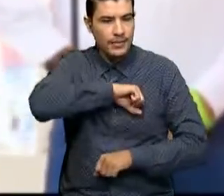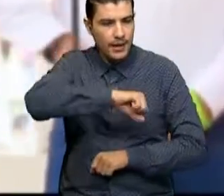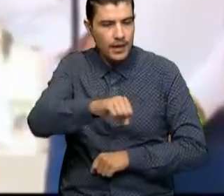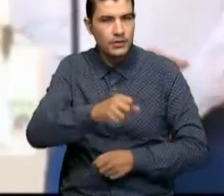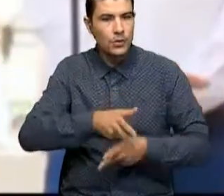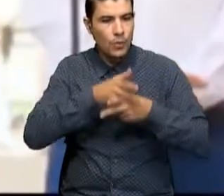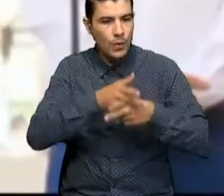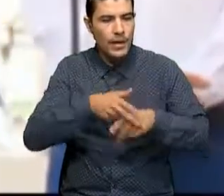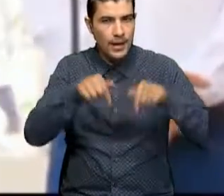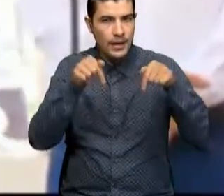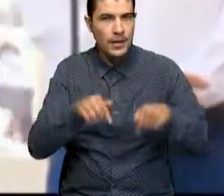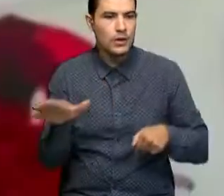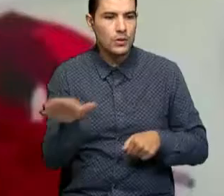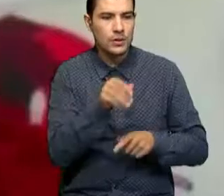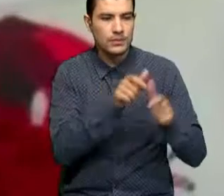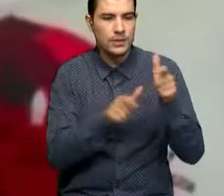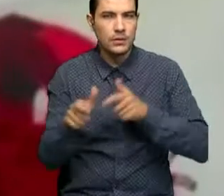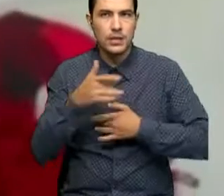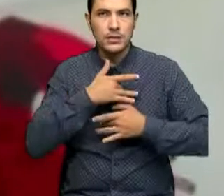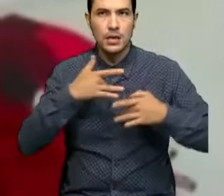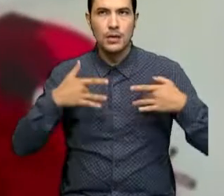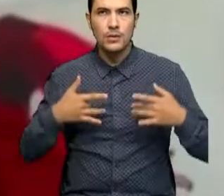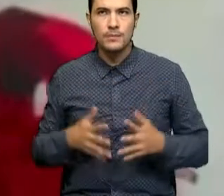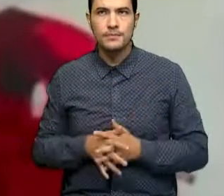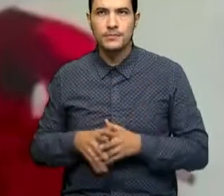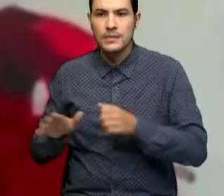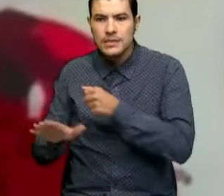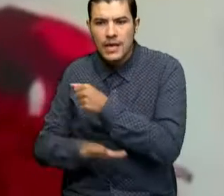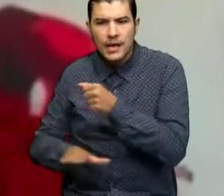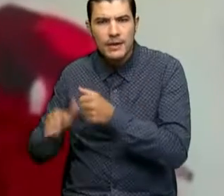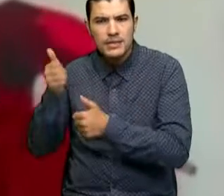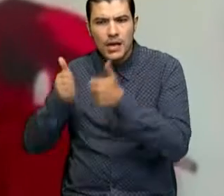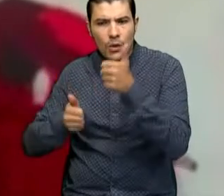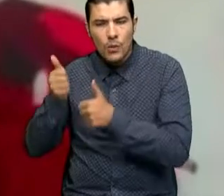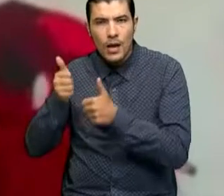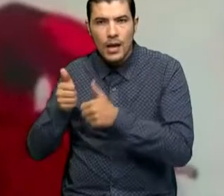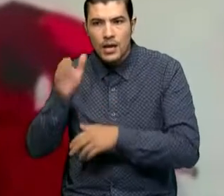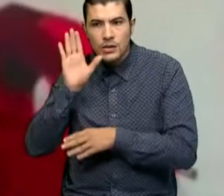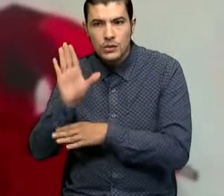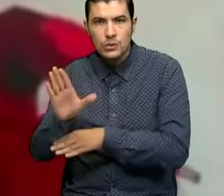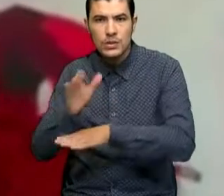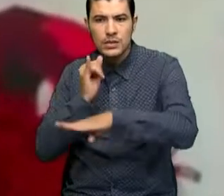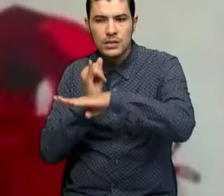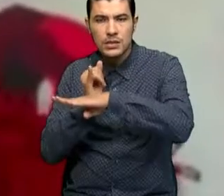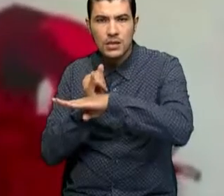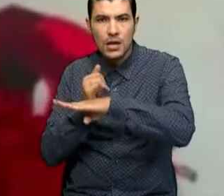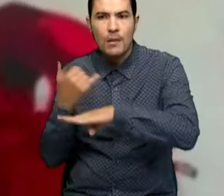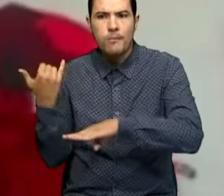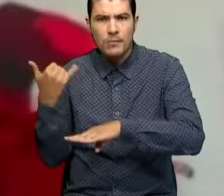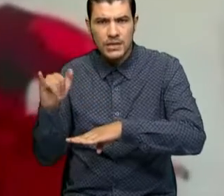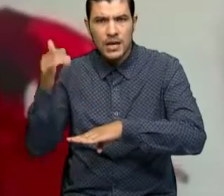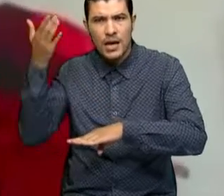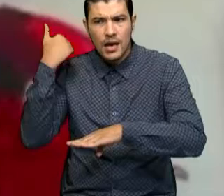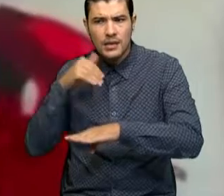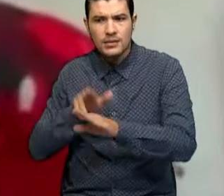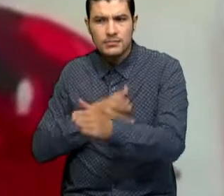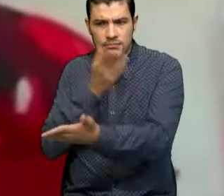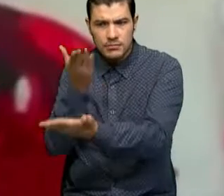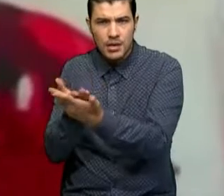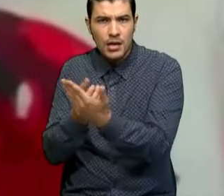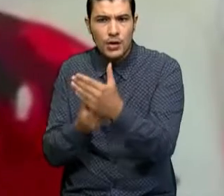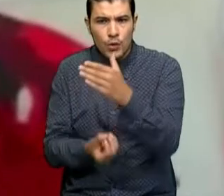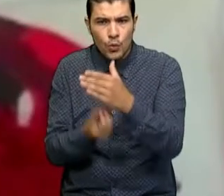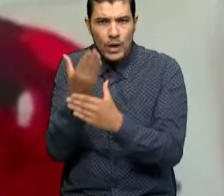ciudadanos en salud. Se basa en parte en la institucionalidad ya existente y en proponer un